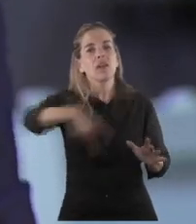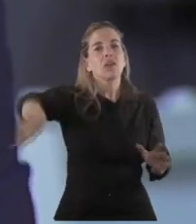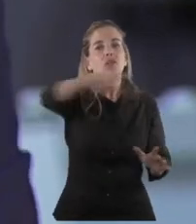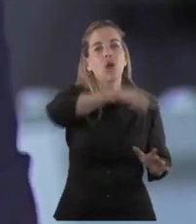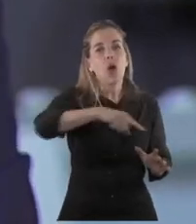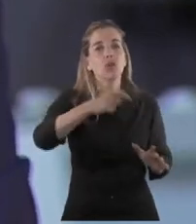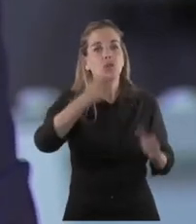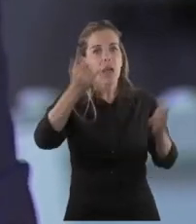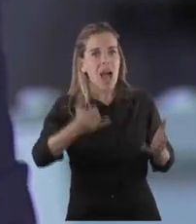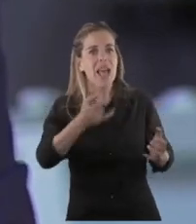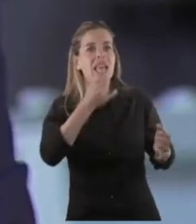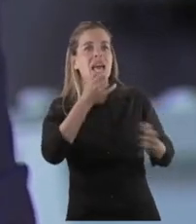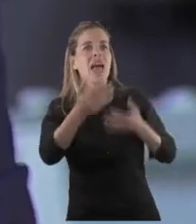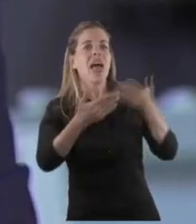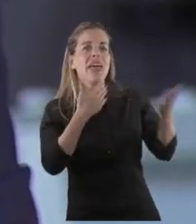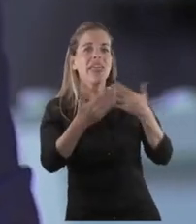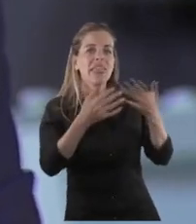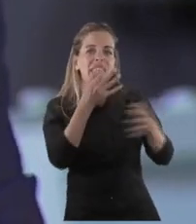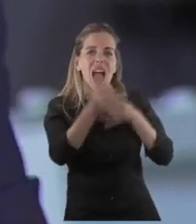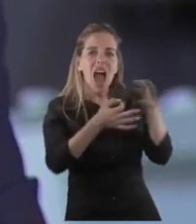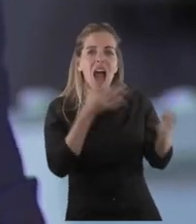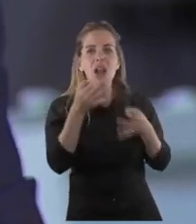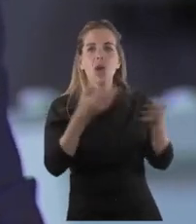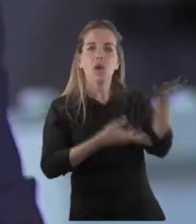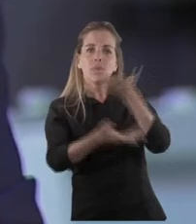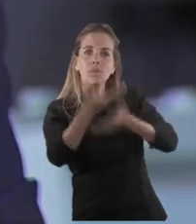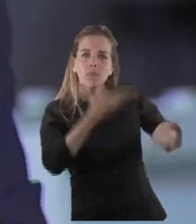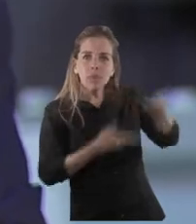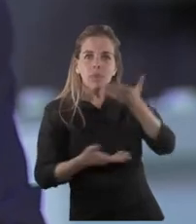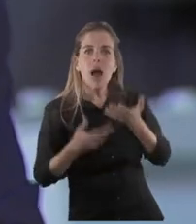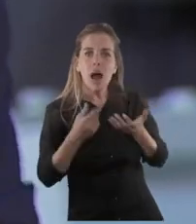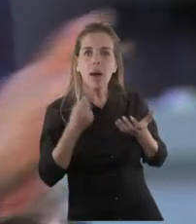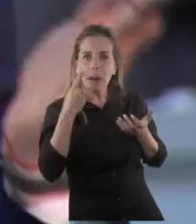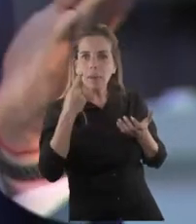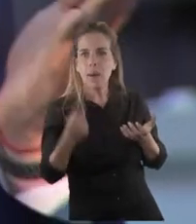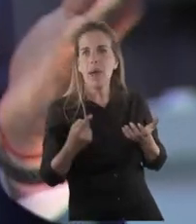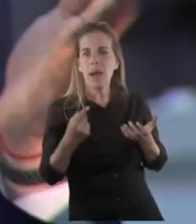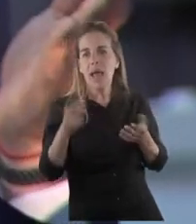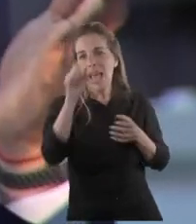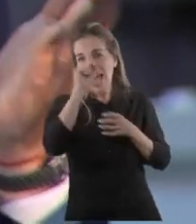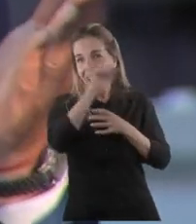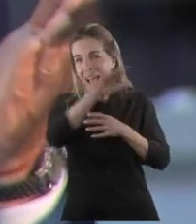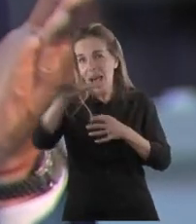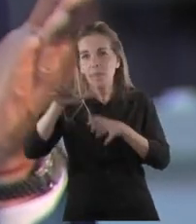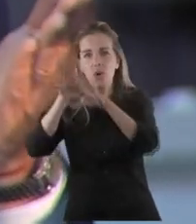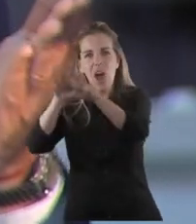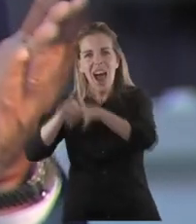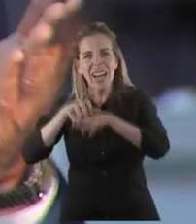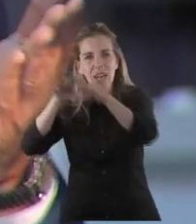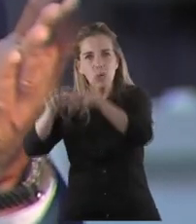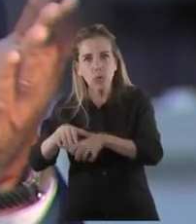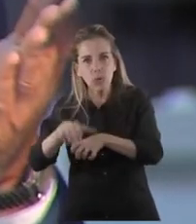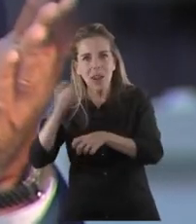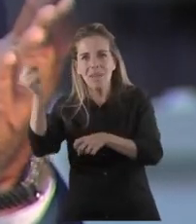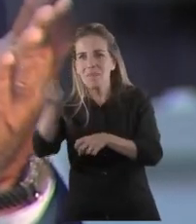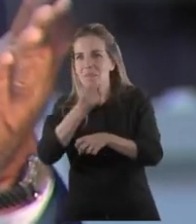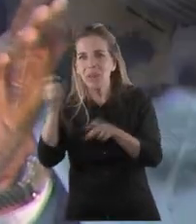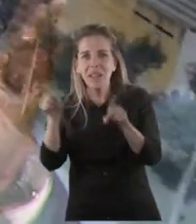dialogamos, nos vamos a dar cuenta que el campo es tan importante como todo esto que estamos viendo hoy aquí.